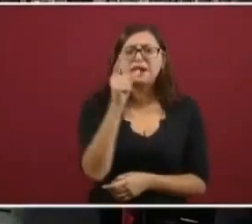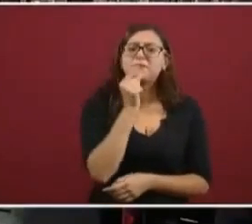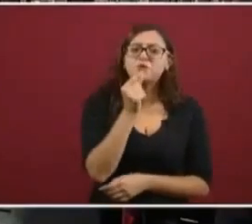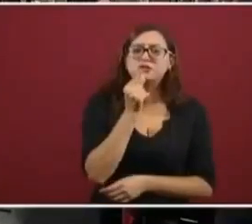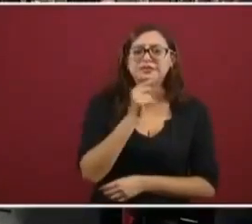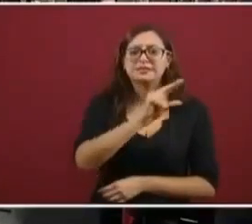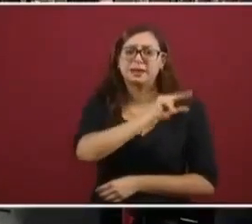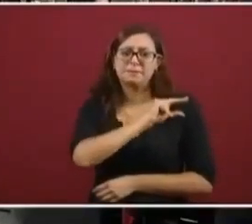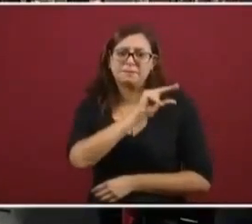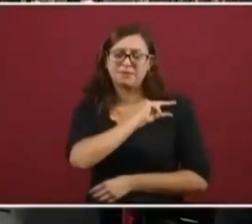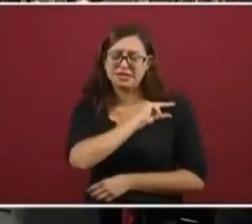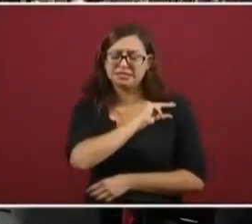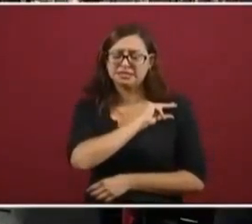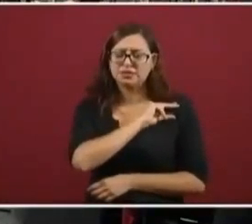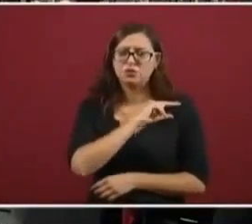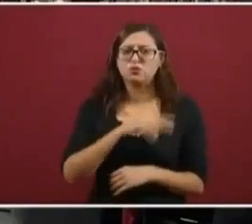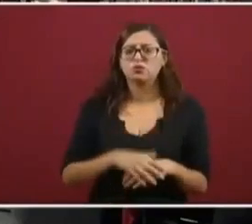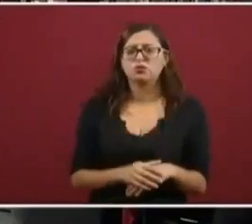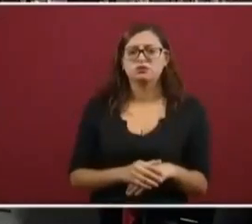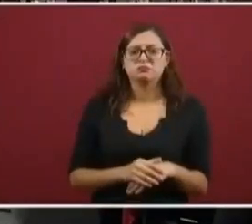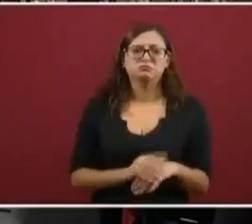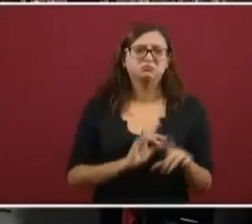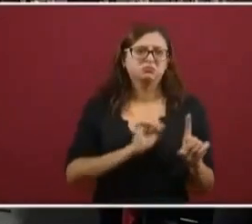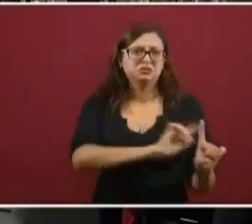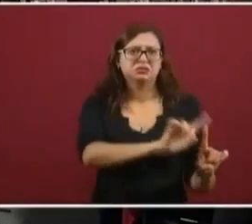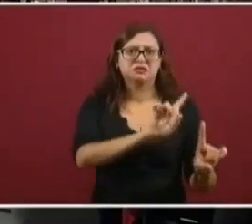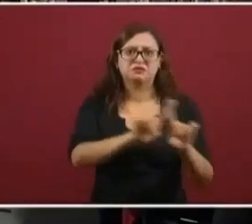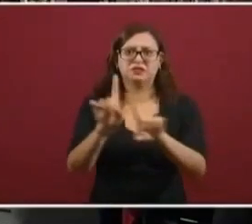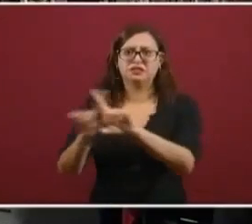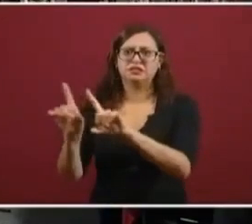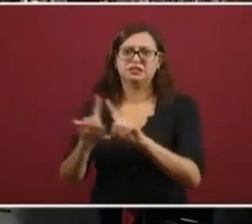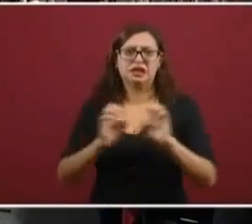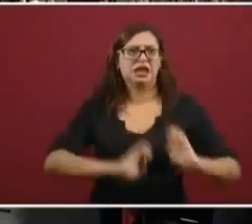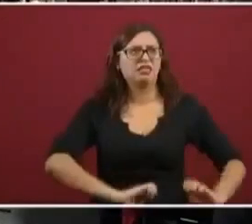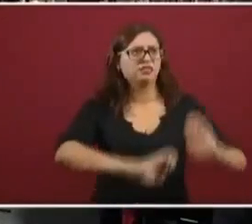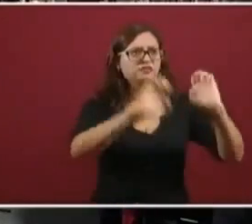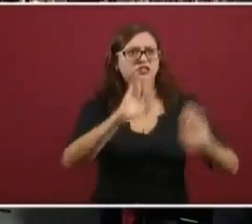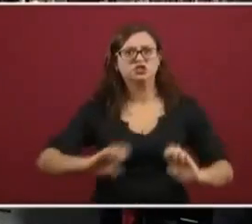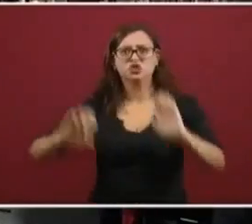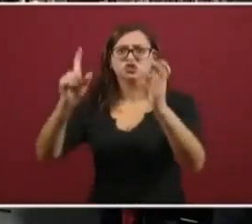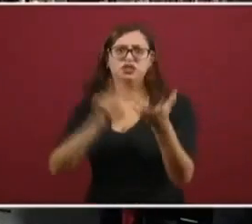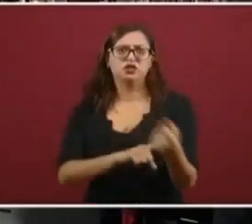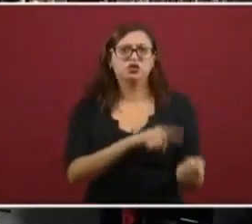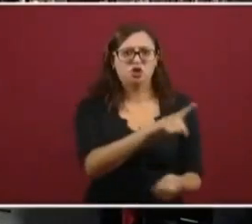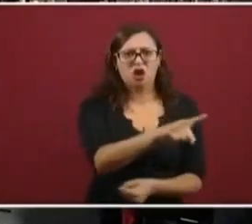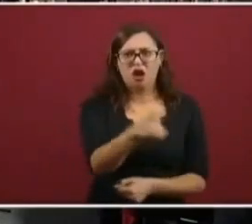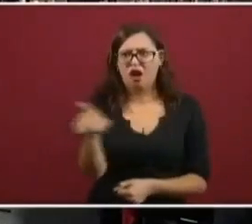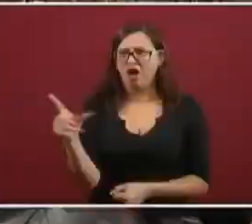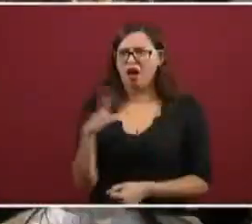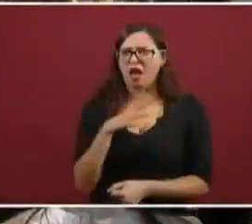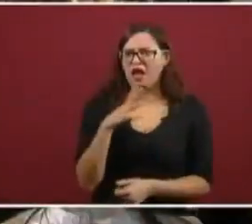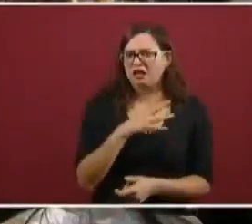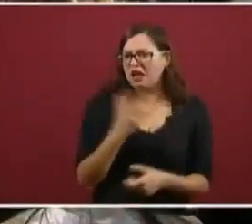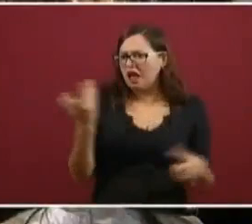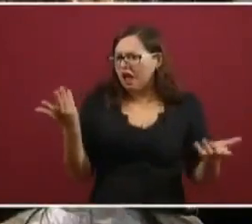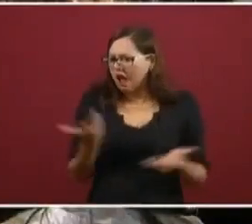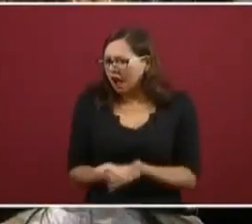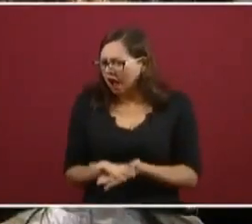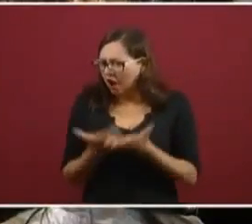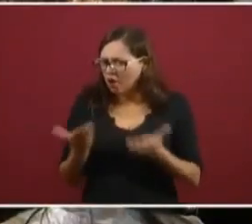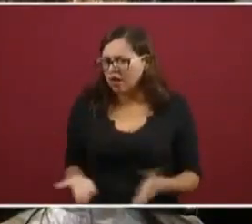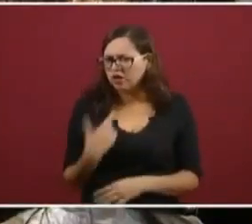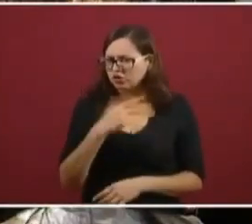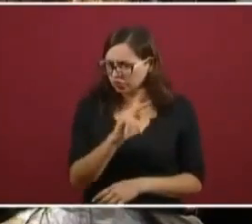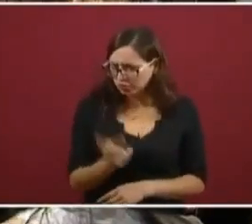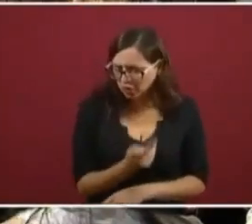precisamente seguridad privada en diversas instalaciones de la dependencia entonces preguntarle si